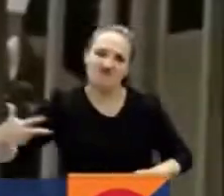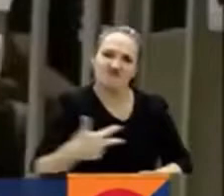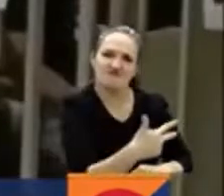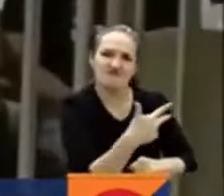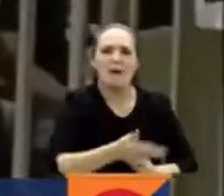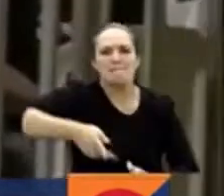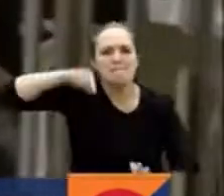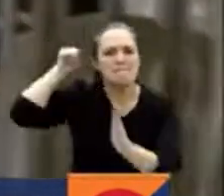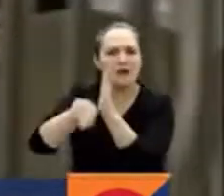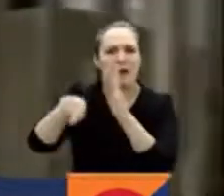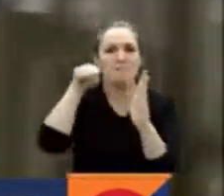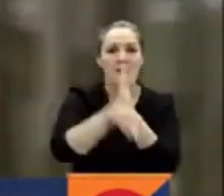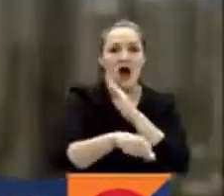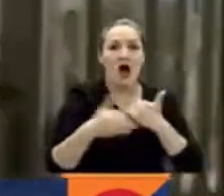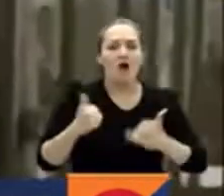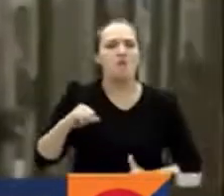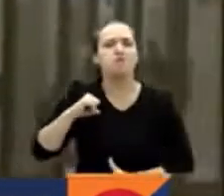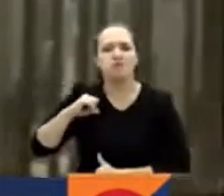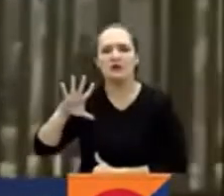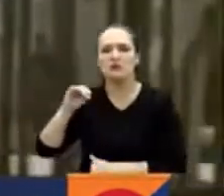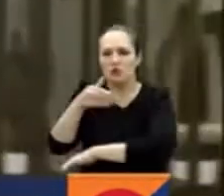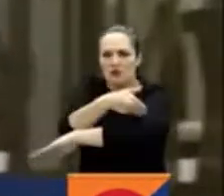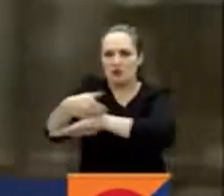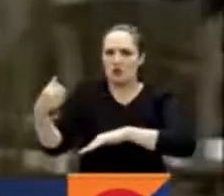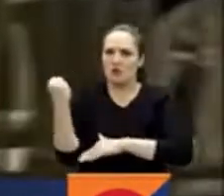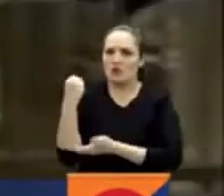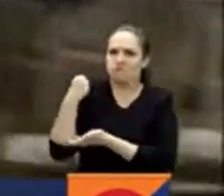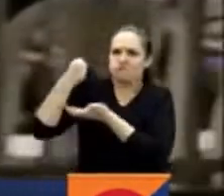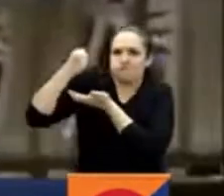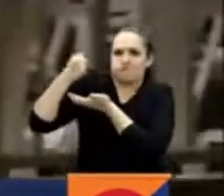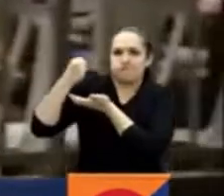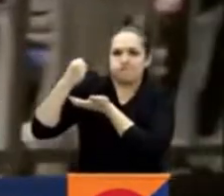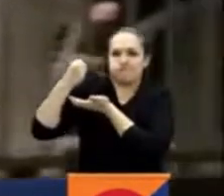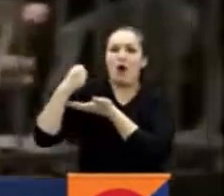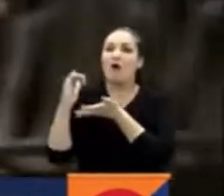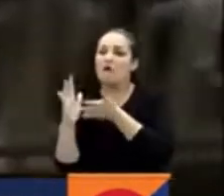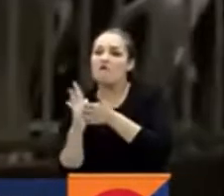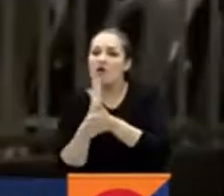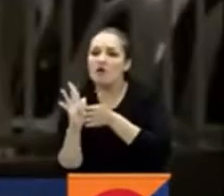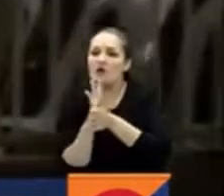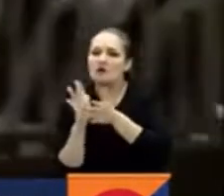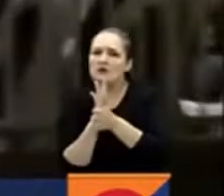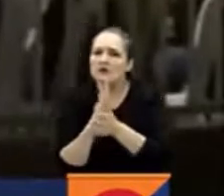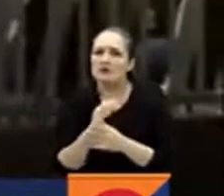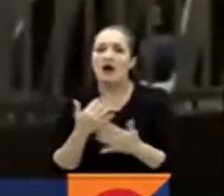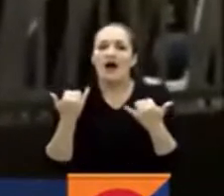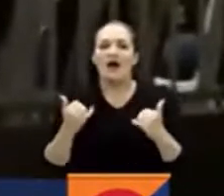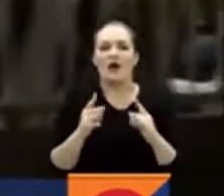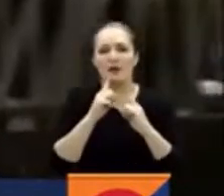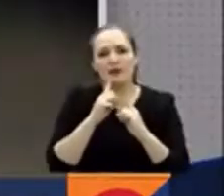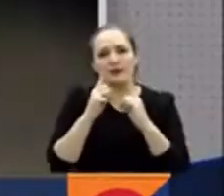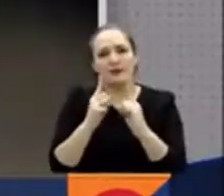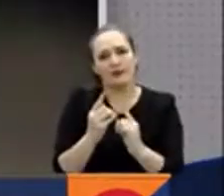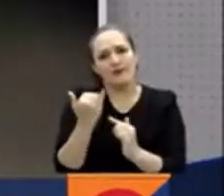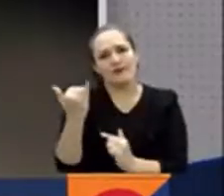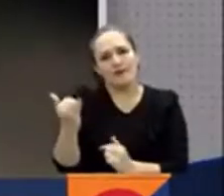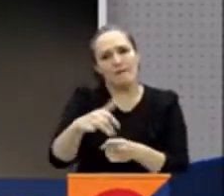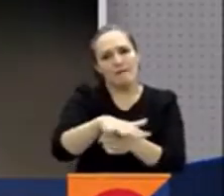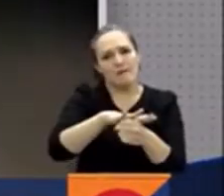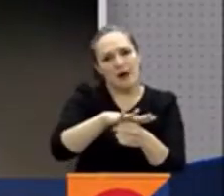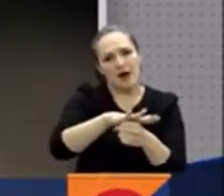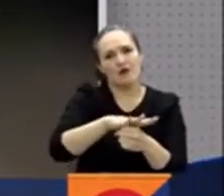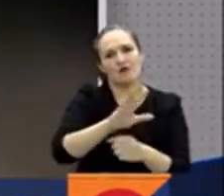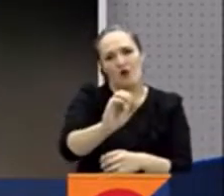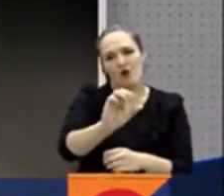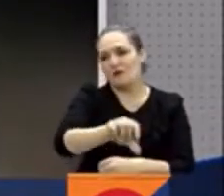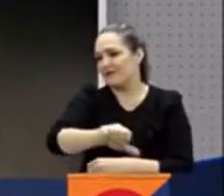millones de pesos de recompensa por información para dar con los asesinos, la velación de los cuerpos de Leiner Montero se cumple en el barrio 23 de febrero y el de Dilia